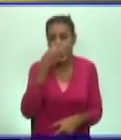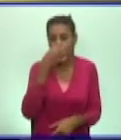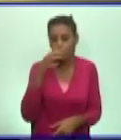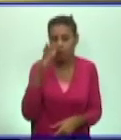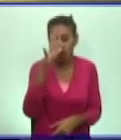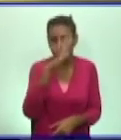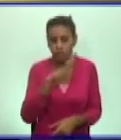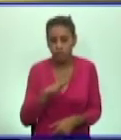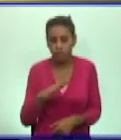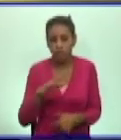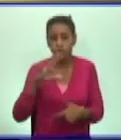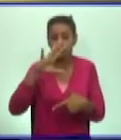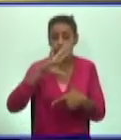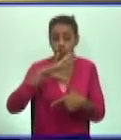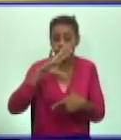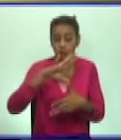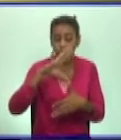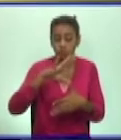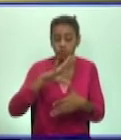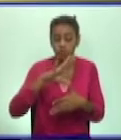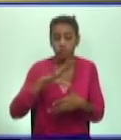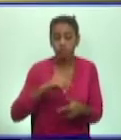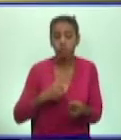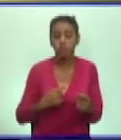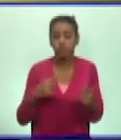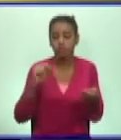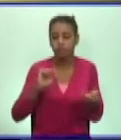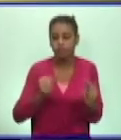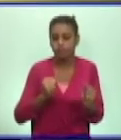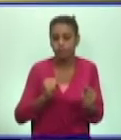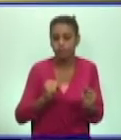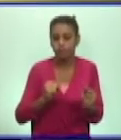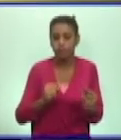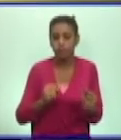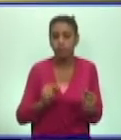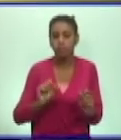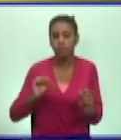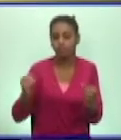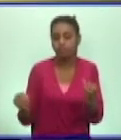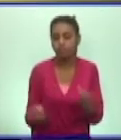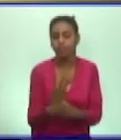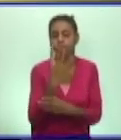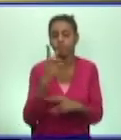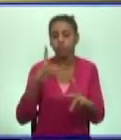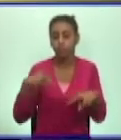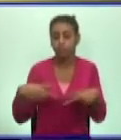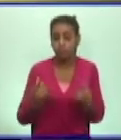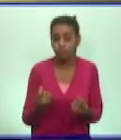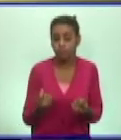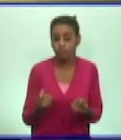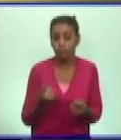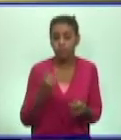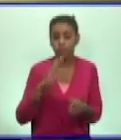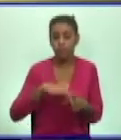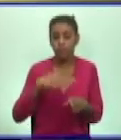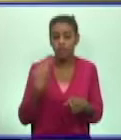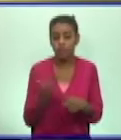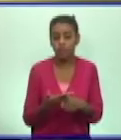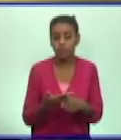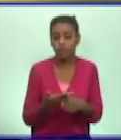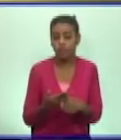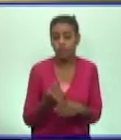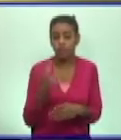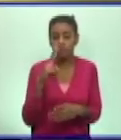los objetivos propuestos por estos países y va a tener como resultado un resurgir nuevamente después de la Segunda Guerra Mundial. Por tanto,